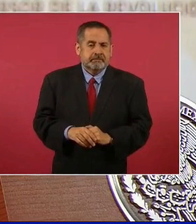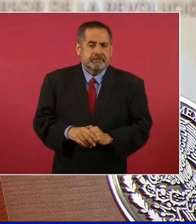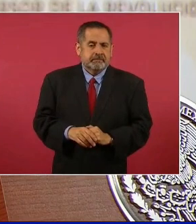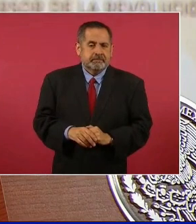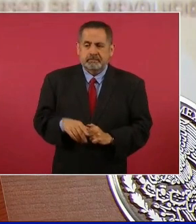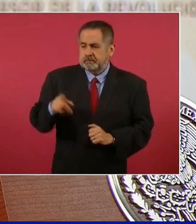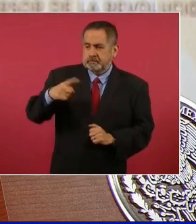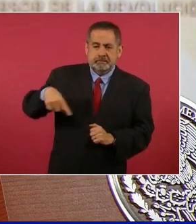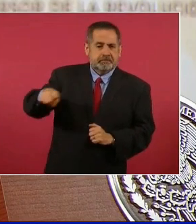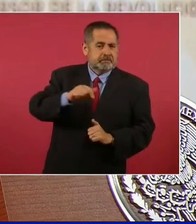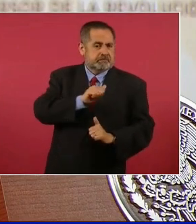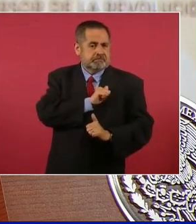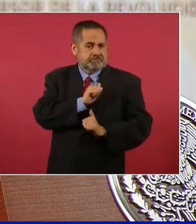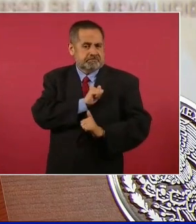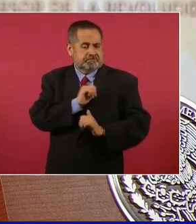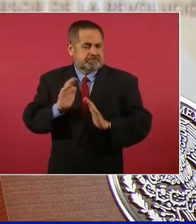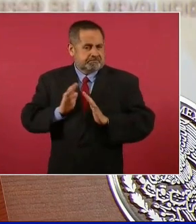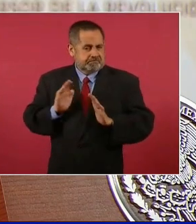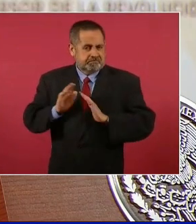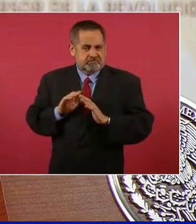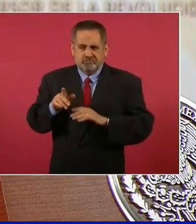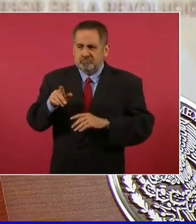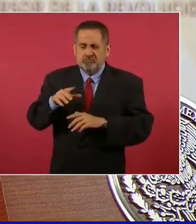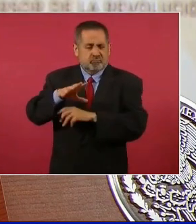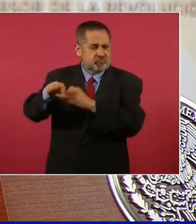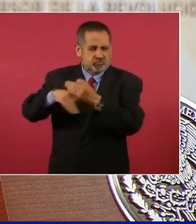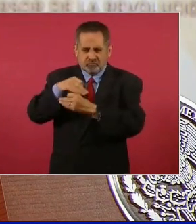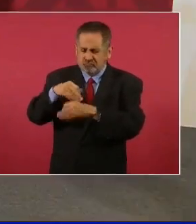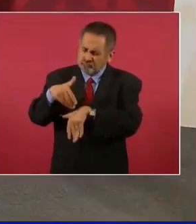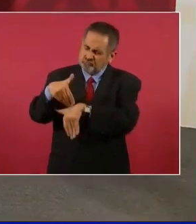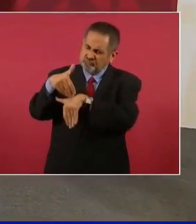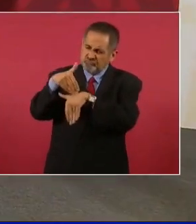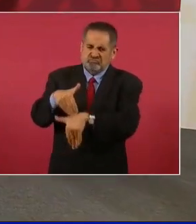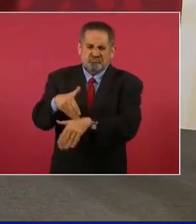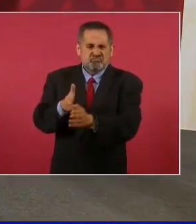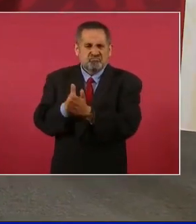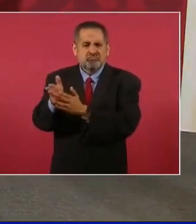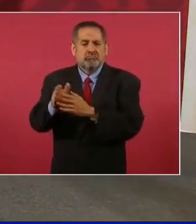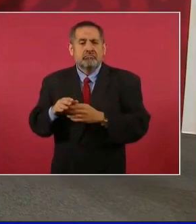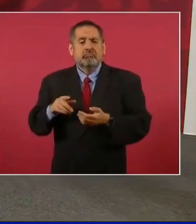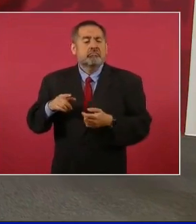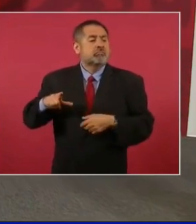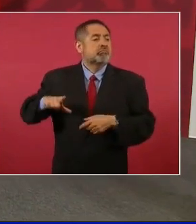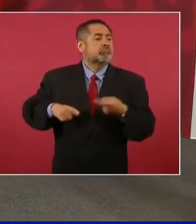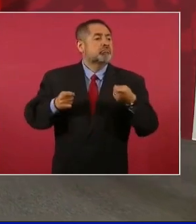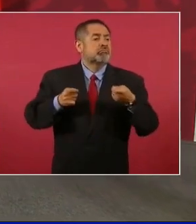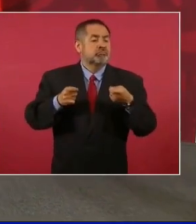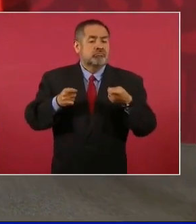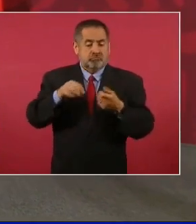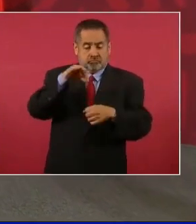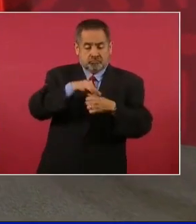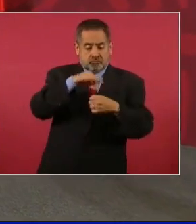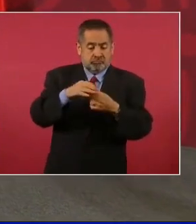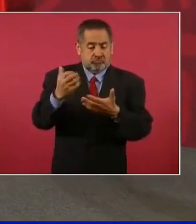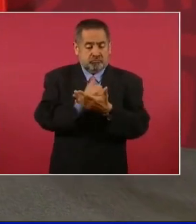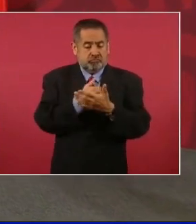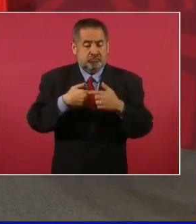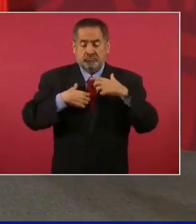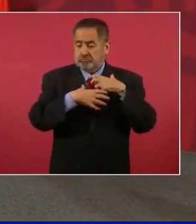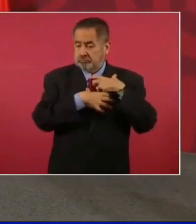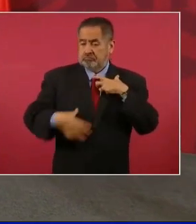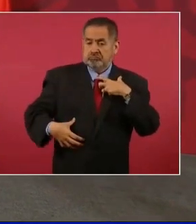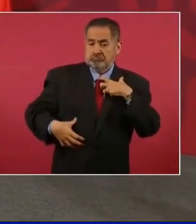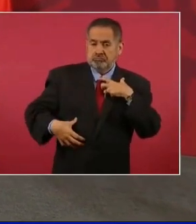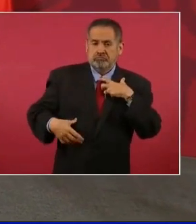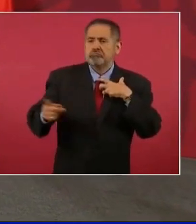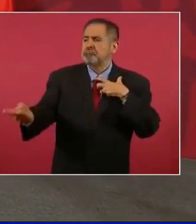un ejército obediente a los gobiernos legal y legítimamente